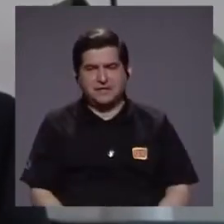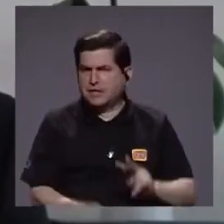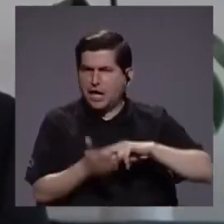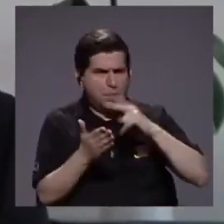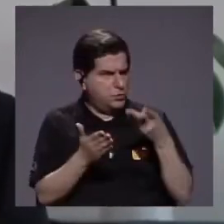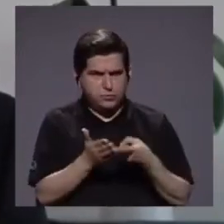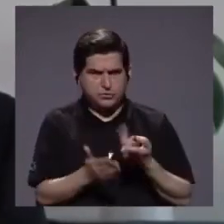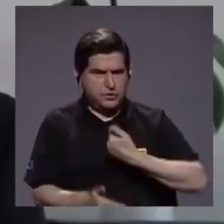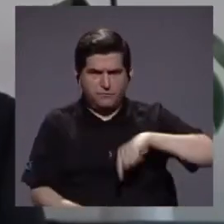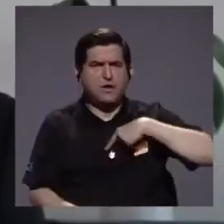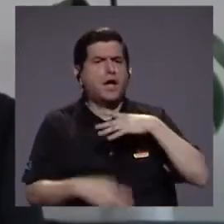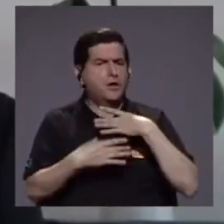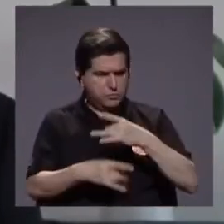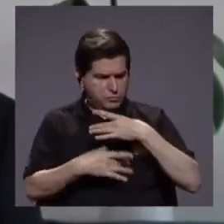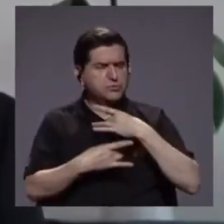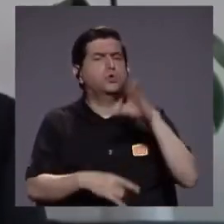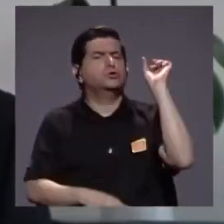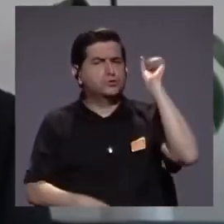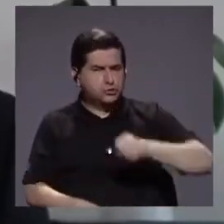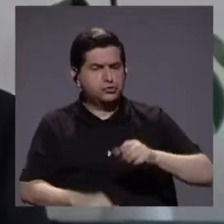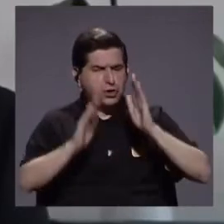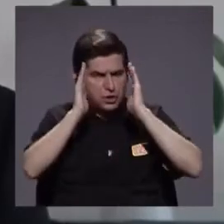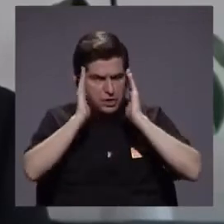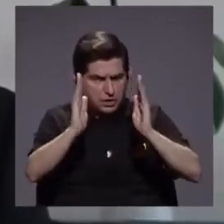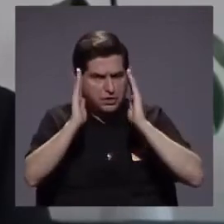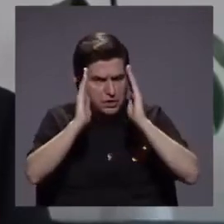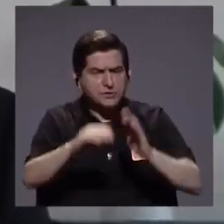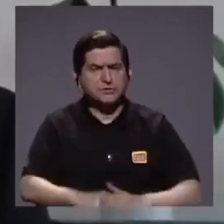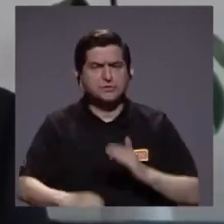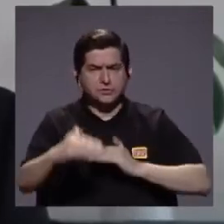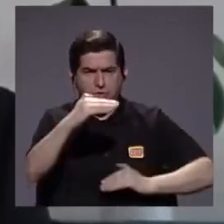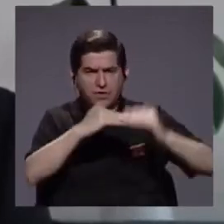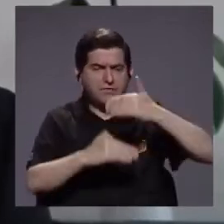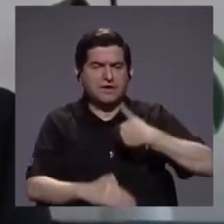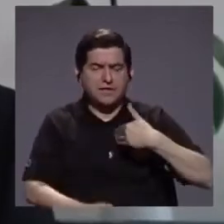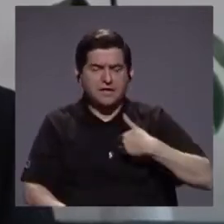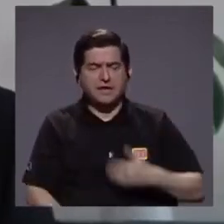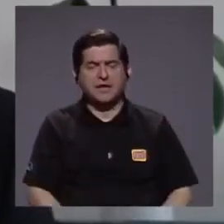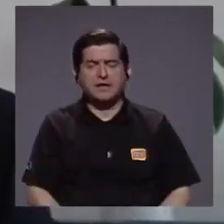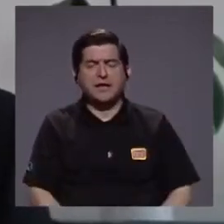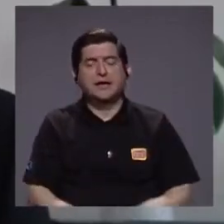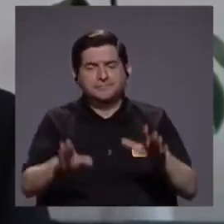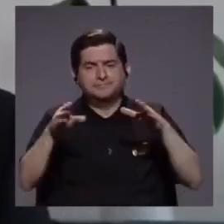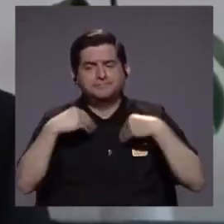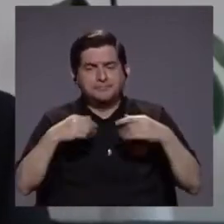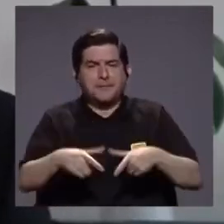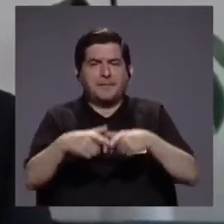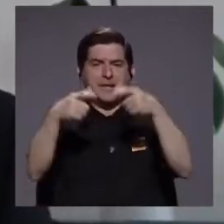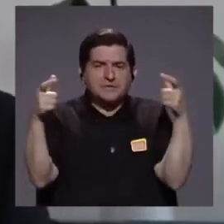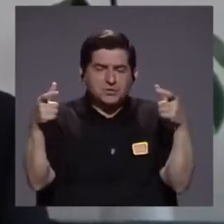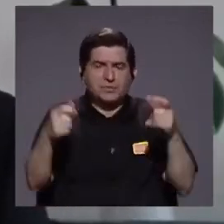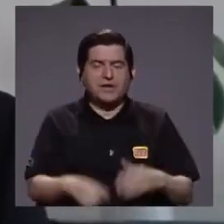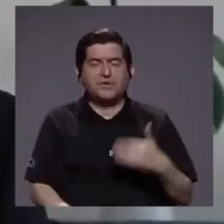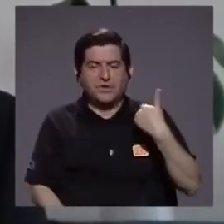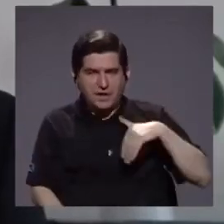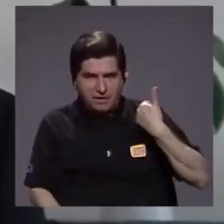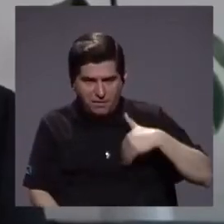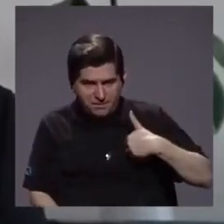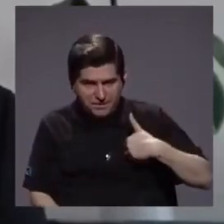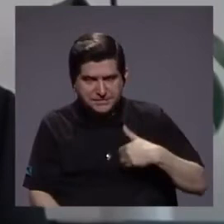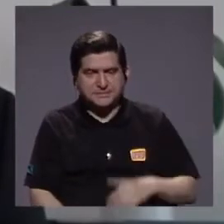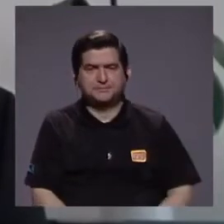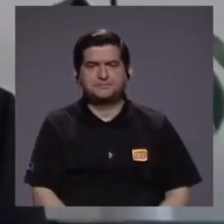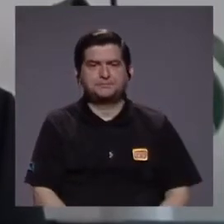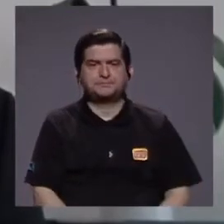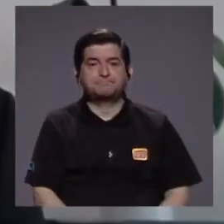que estemos sumamente interesados en poderlos tratar en una facultad que tenemos que reconocer está mayoritariamente ocupada por hombres, ¿verdad?